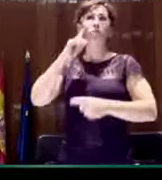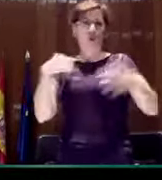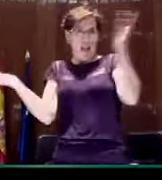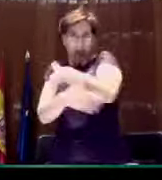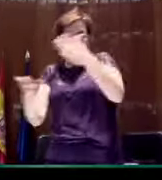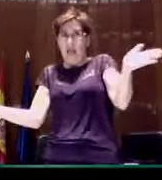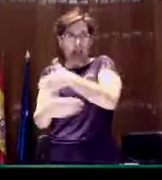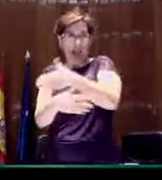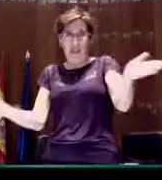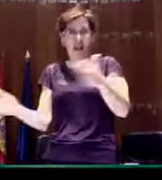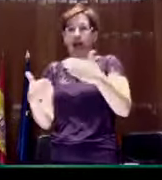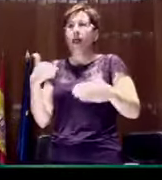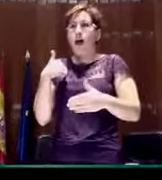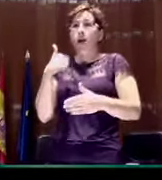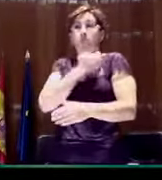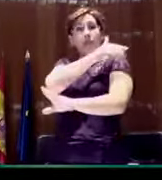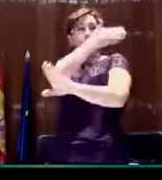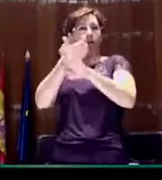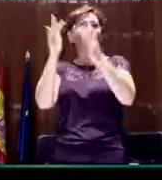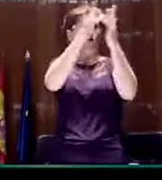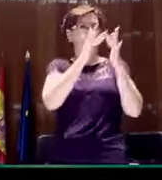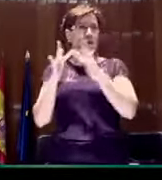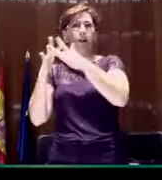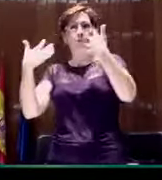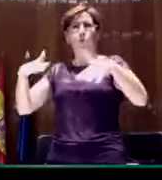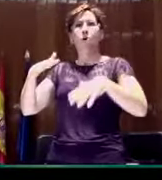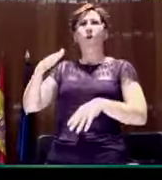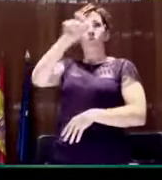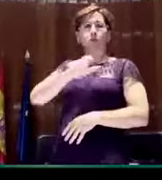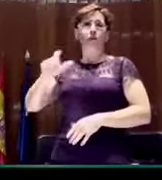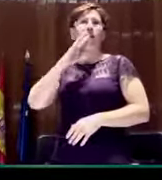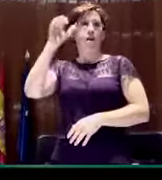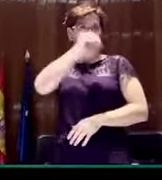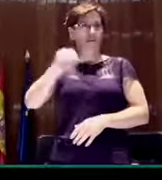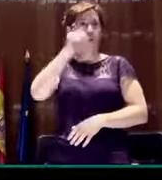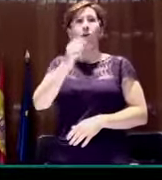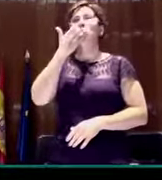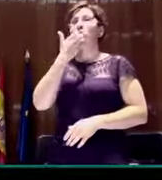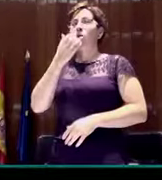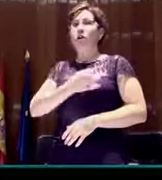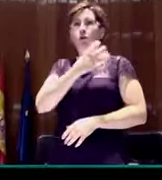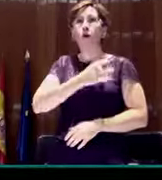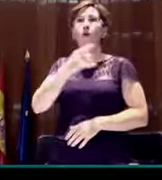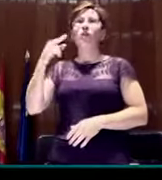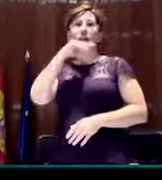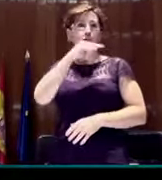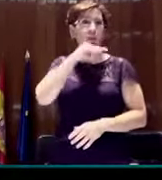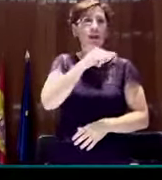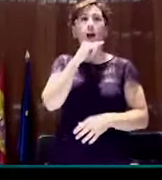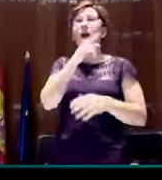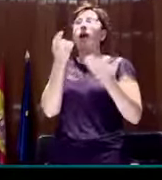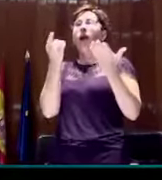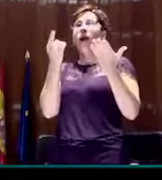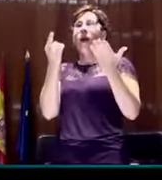he conocido gente estupenda, como José Gabriel Storch, con el que colaboré en los cursos de lengua de signos, con Setefilla Nieto, que ahora considero que